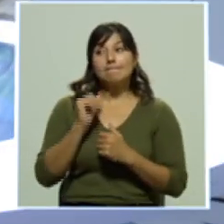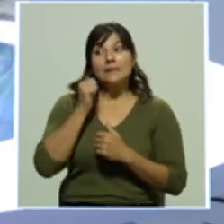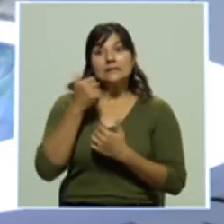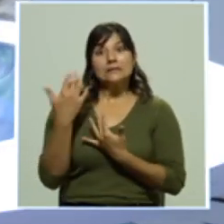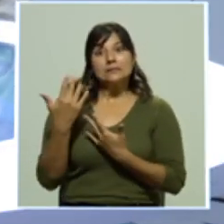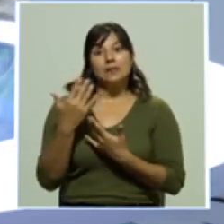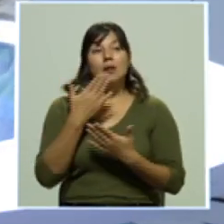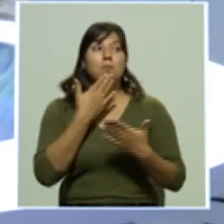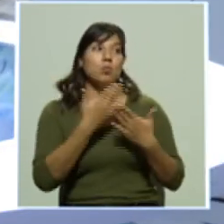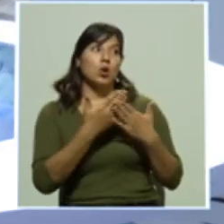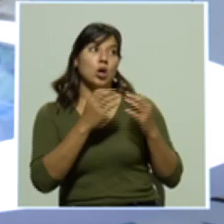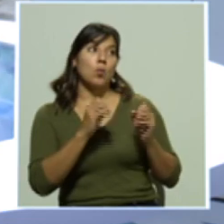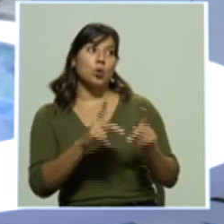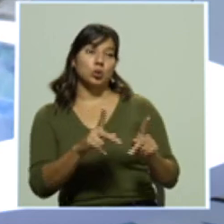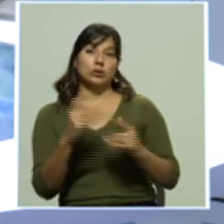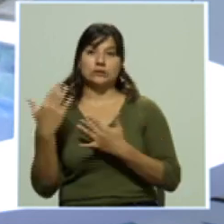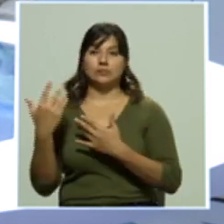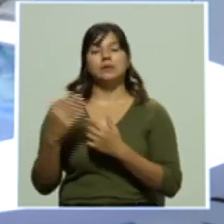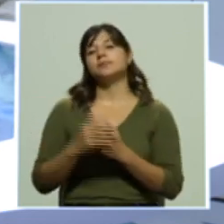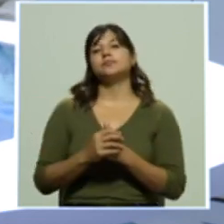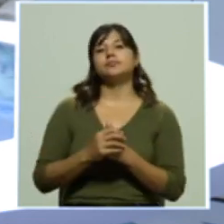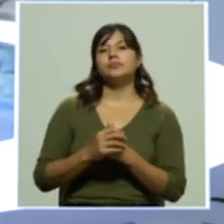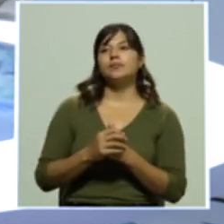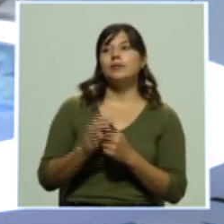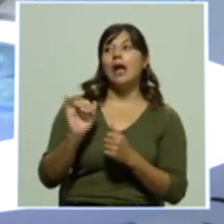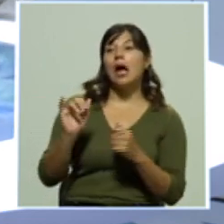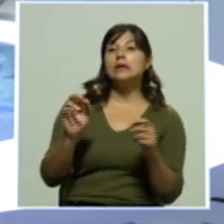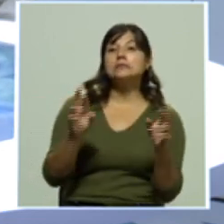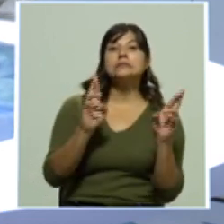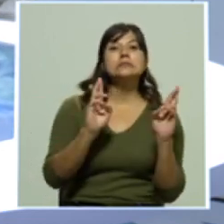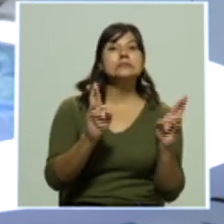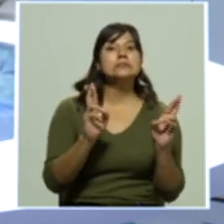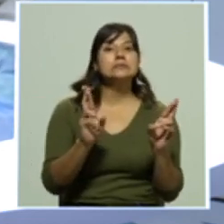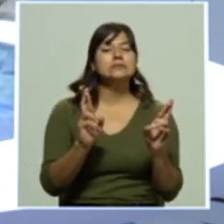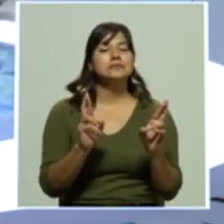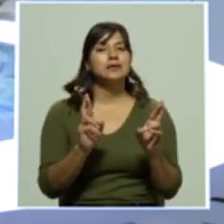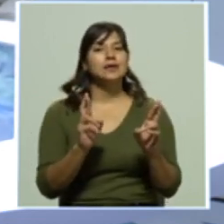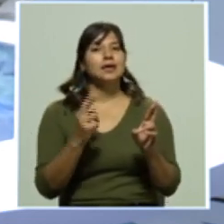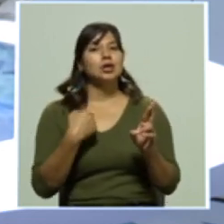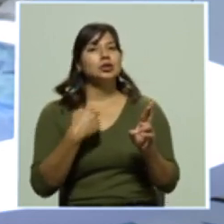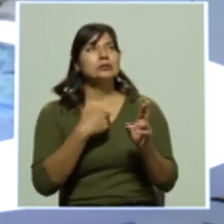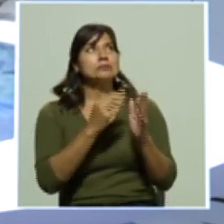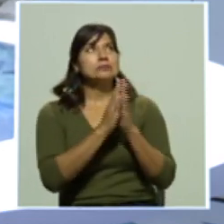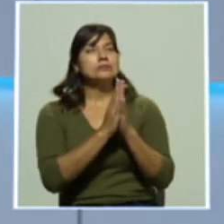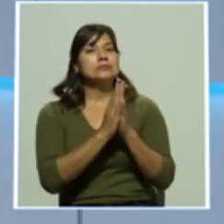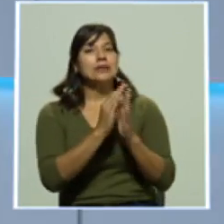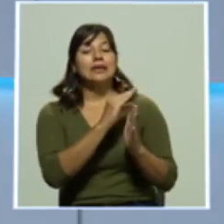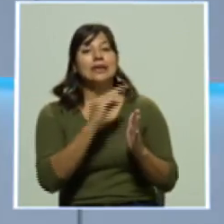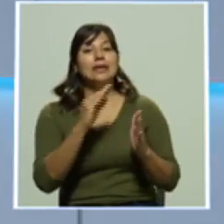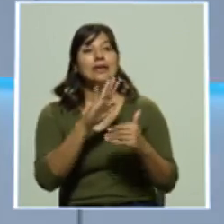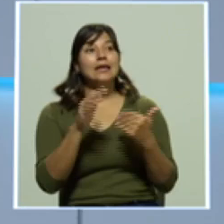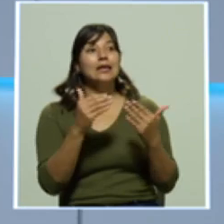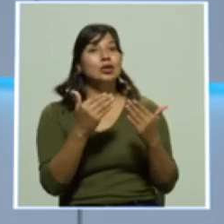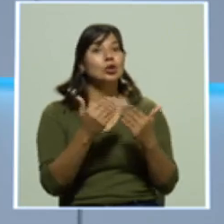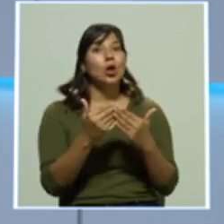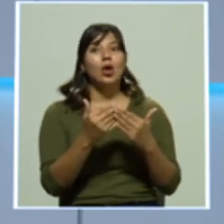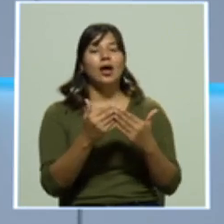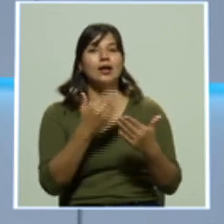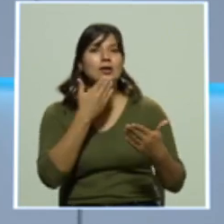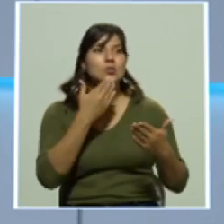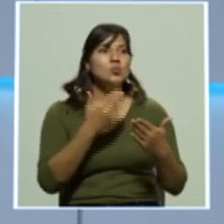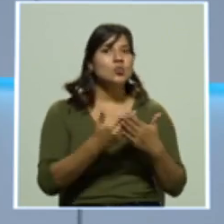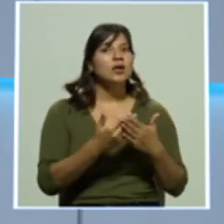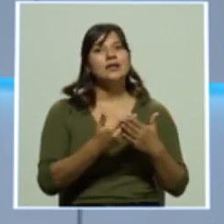Una buena oportunidad. Una buena oportunidad. No, ahí cruzamos los dedos, prendemos las velitas y todos los aguizotes para que la